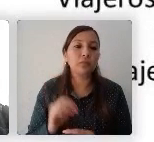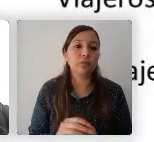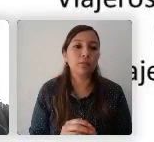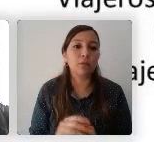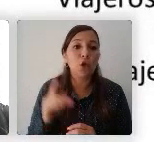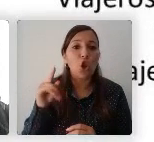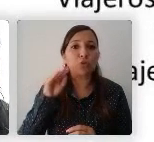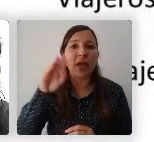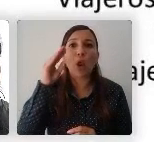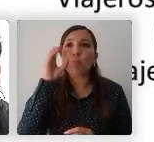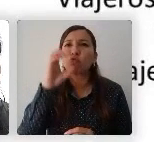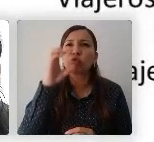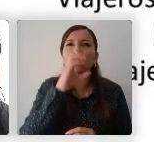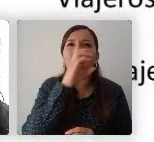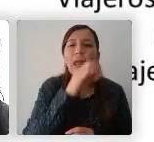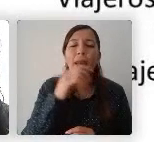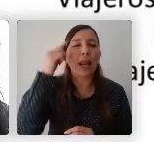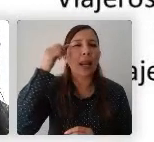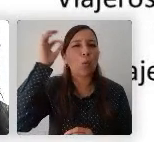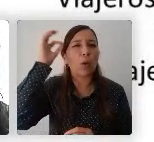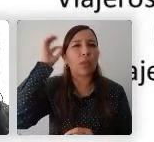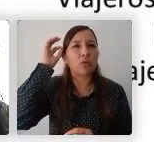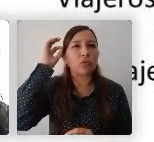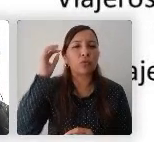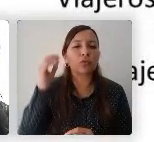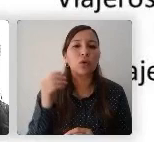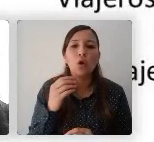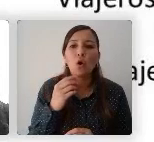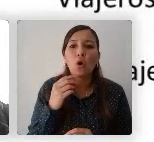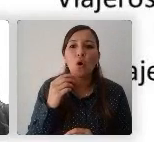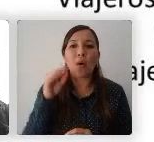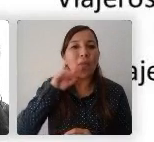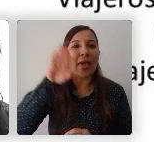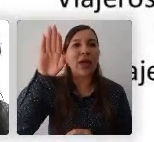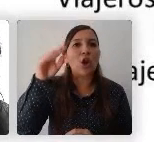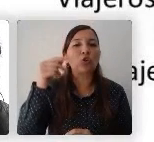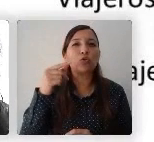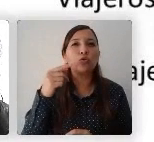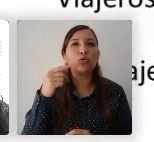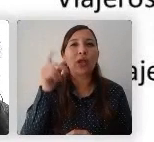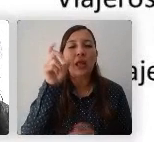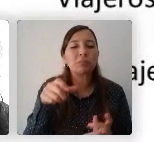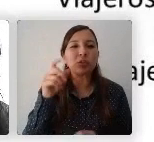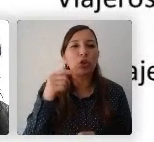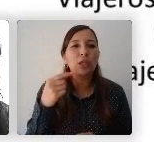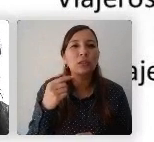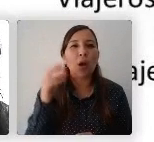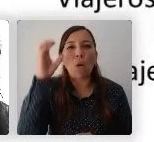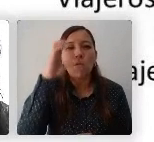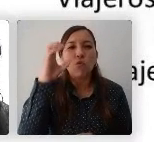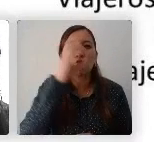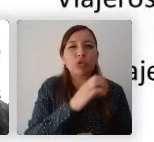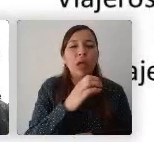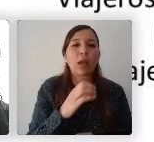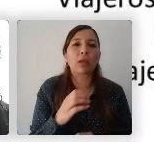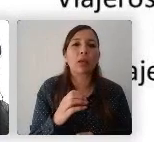viajeros igual buscan recuerdos, buscan poder no solamente tomarse la foto con el recurso, no